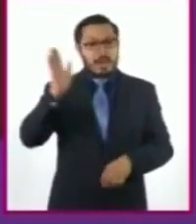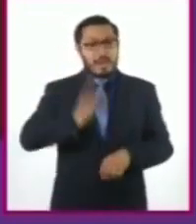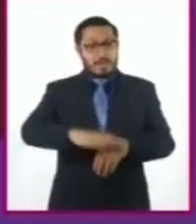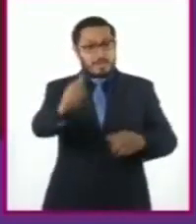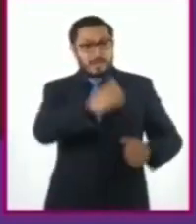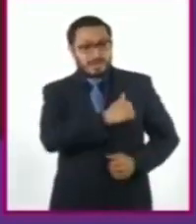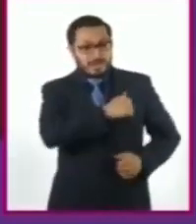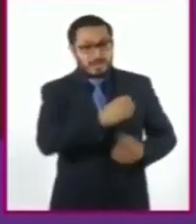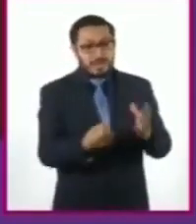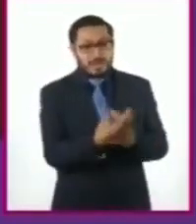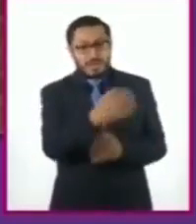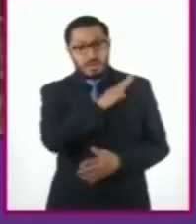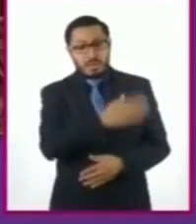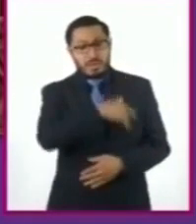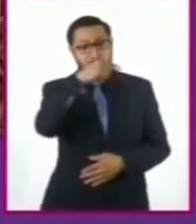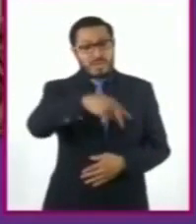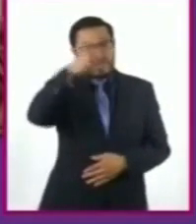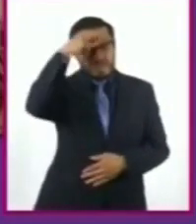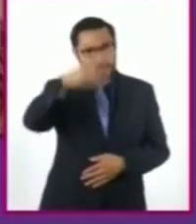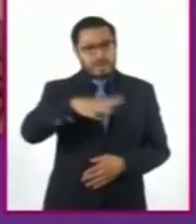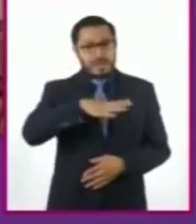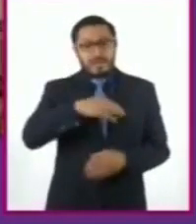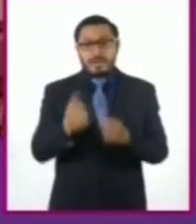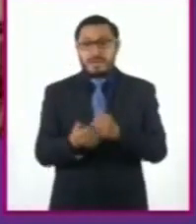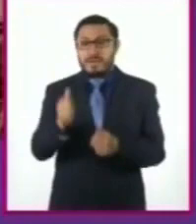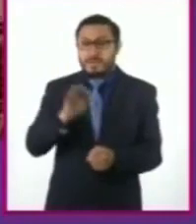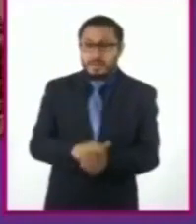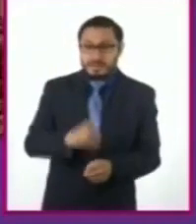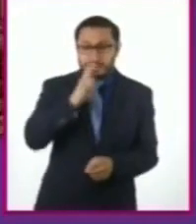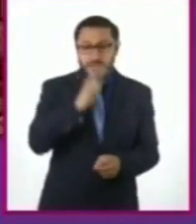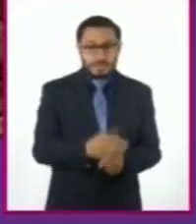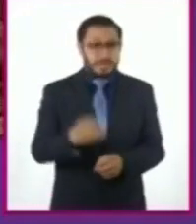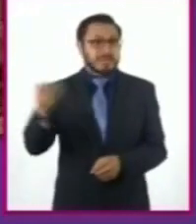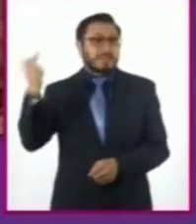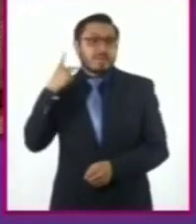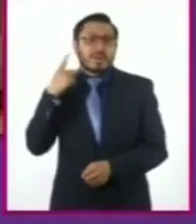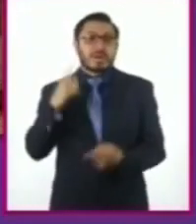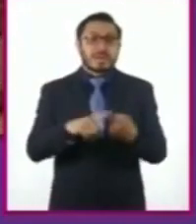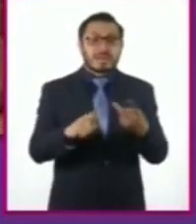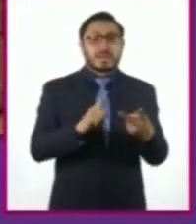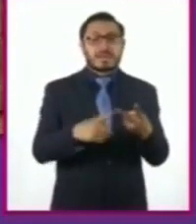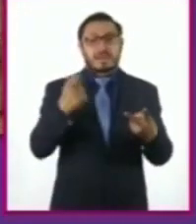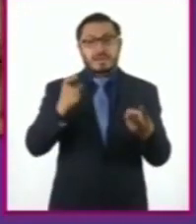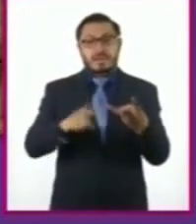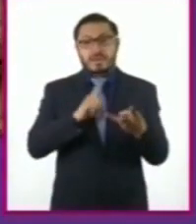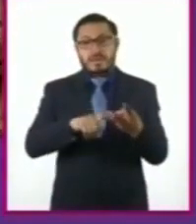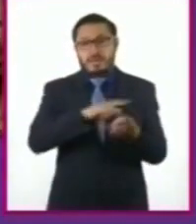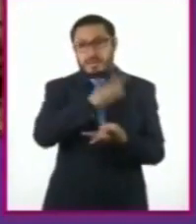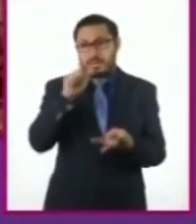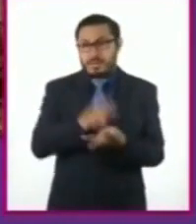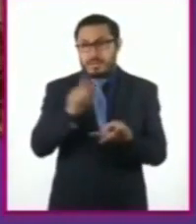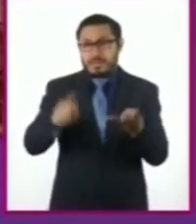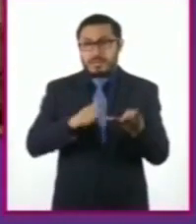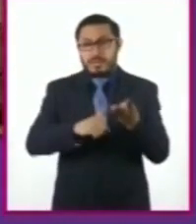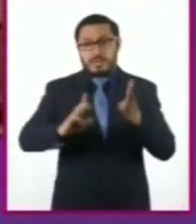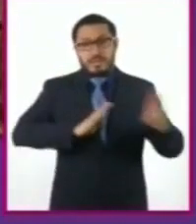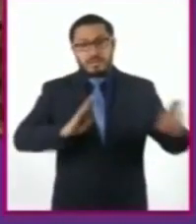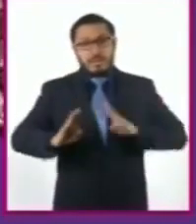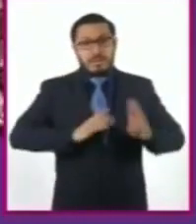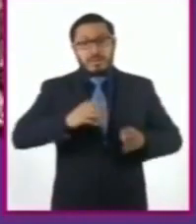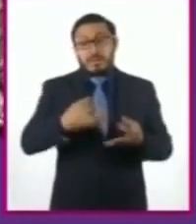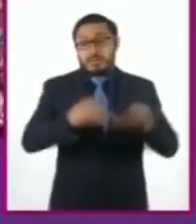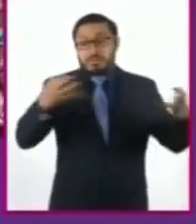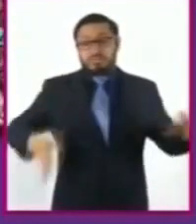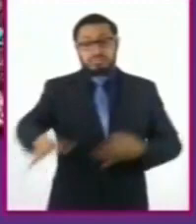España. Tenía a su cargo la administración política, económica, legal y militar del territorio.